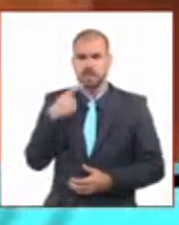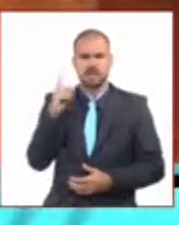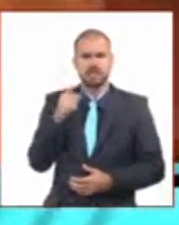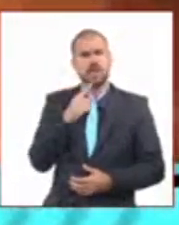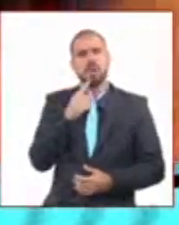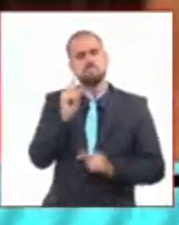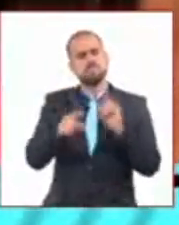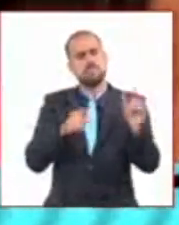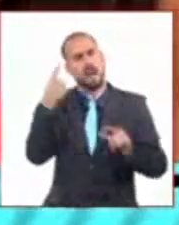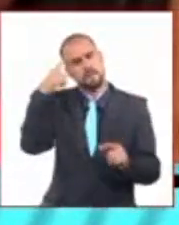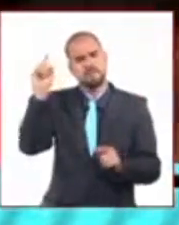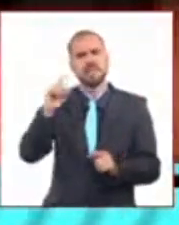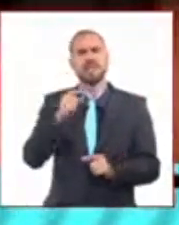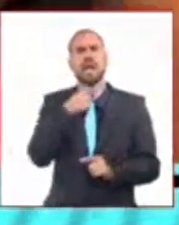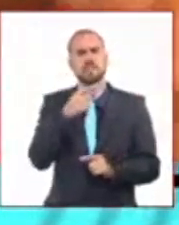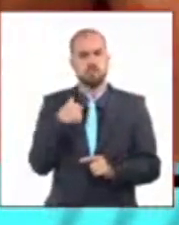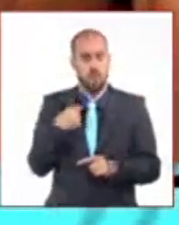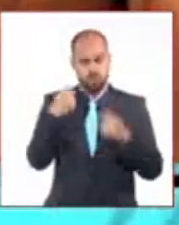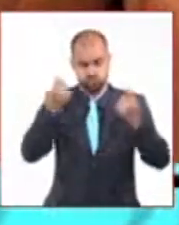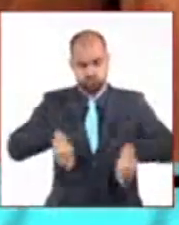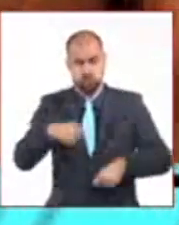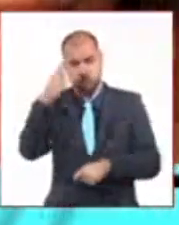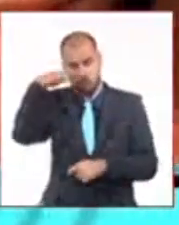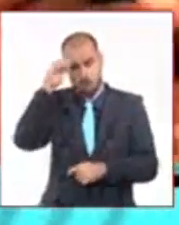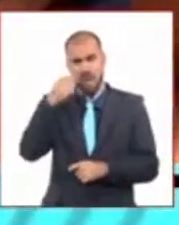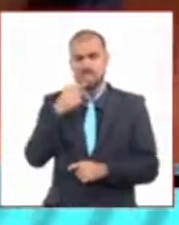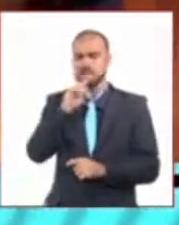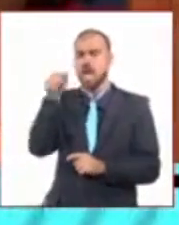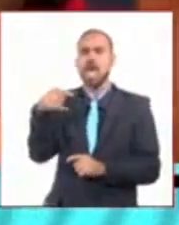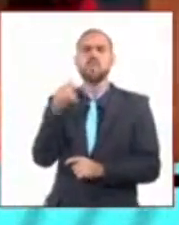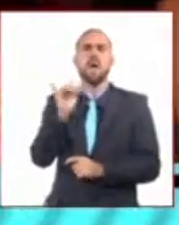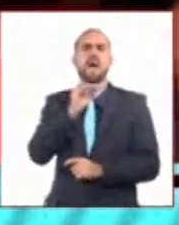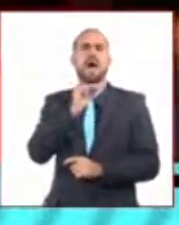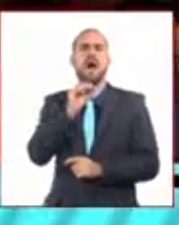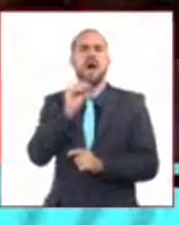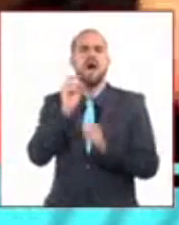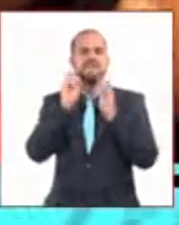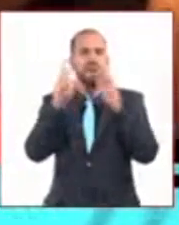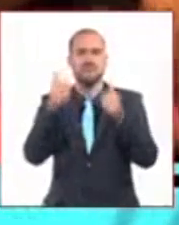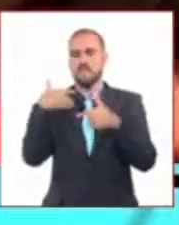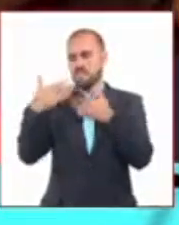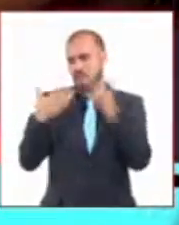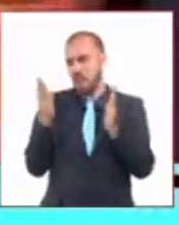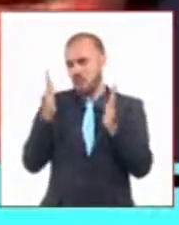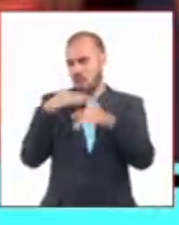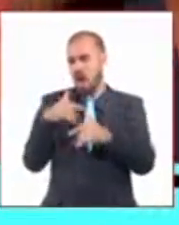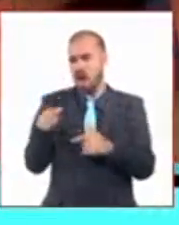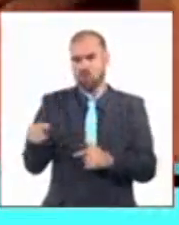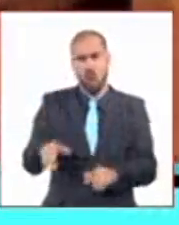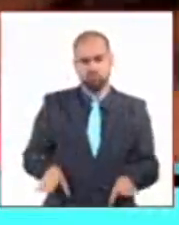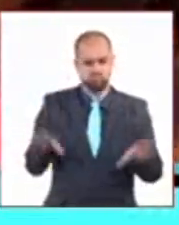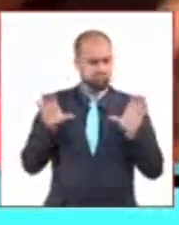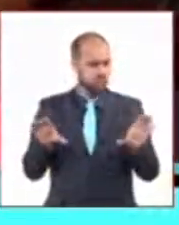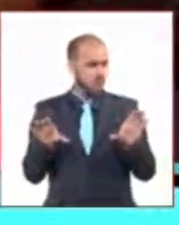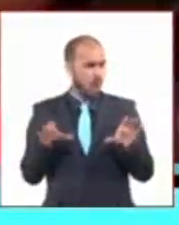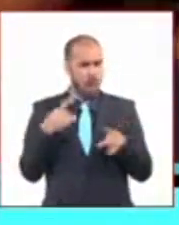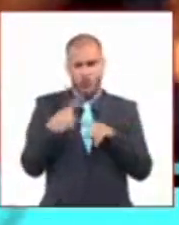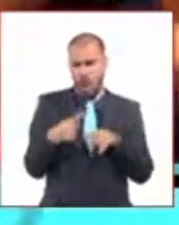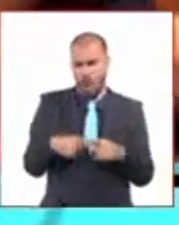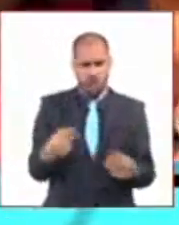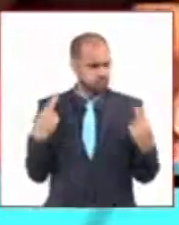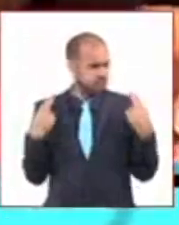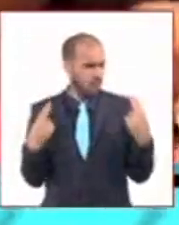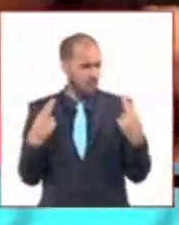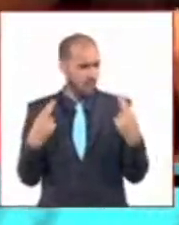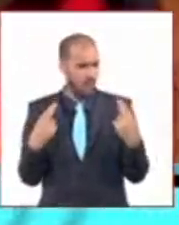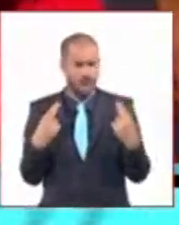sales de cuba valparaíso ya se dejaron los problemas a ser multimillonarios para tener dinero en casa y